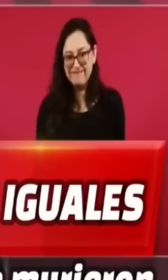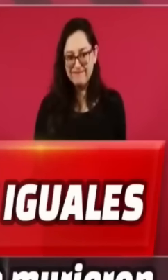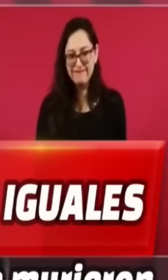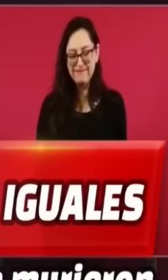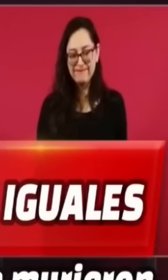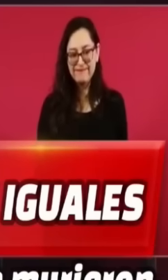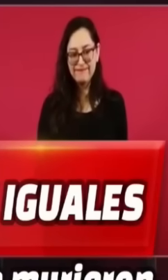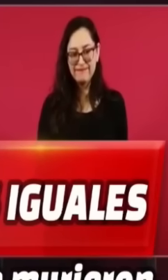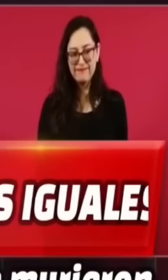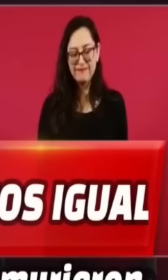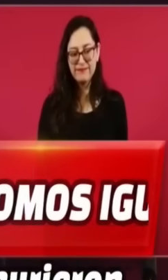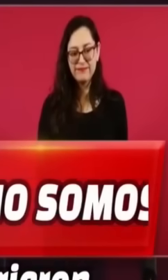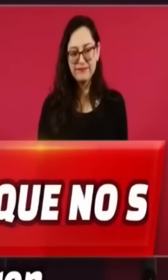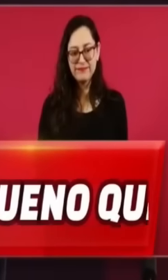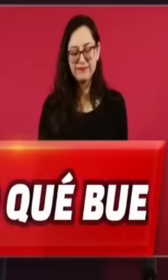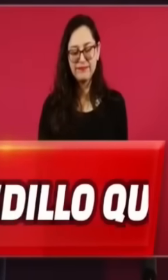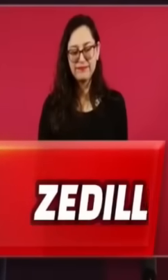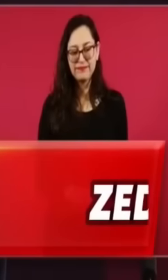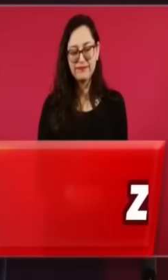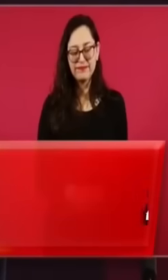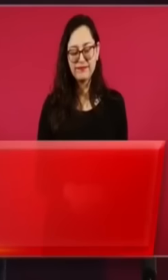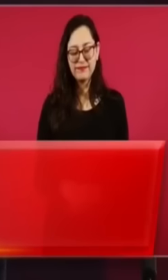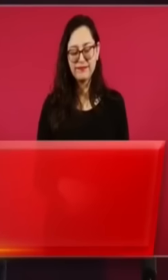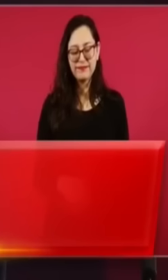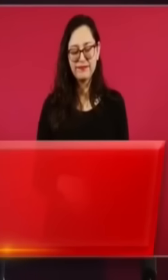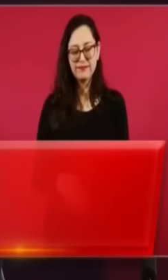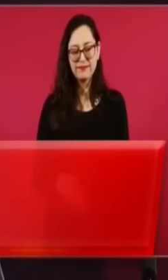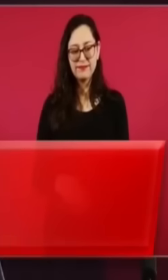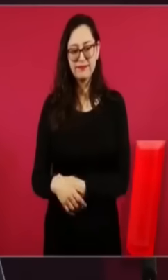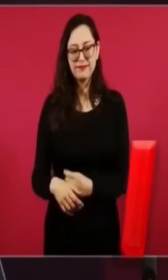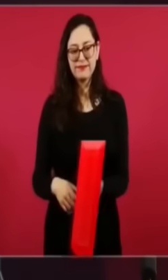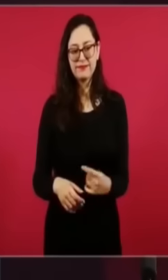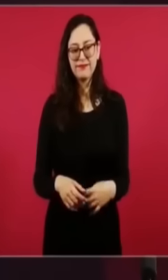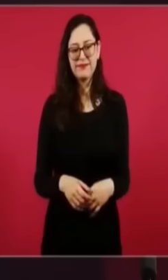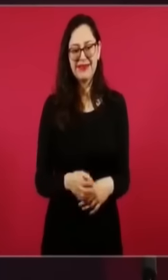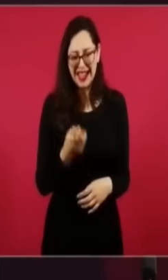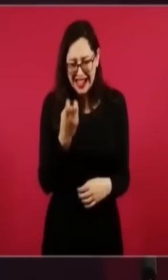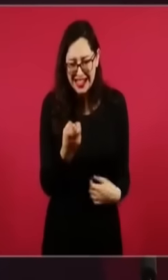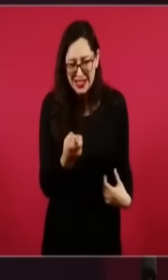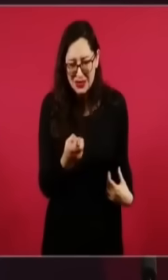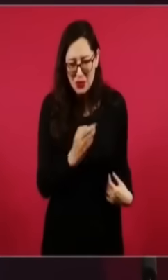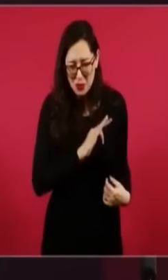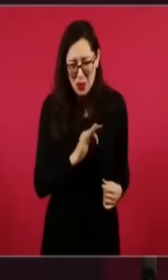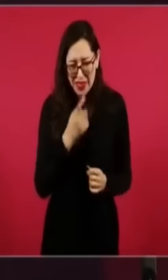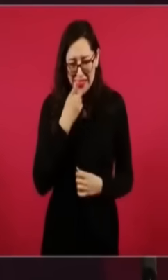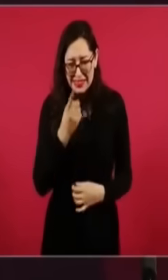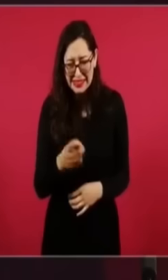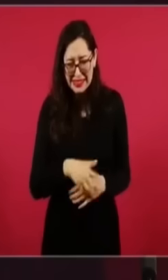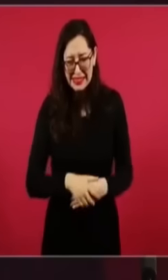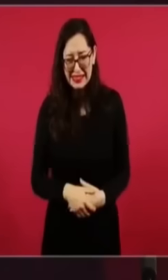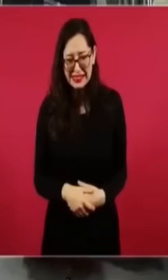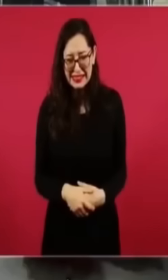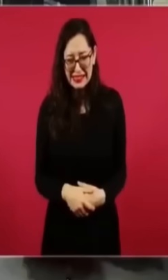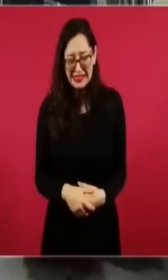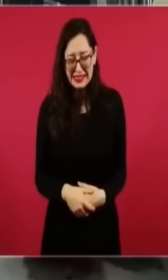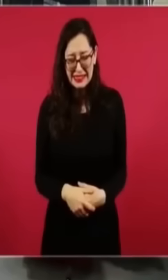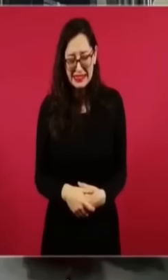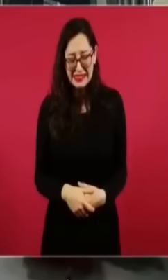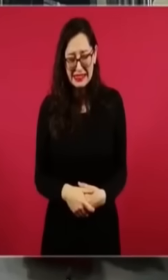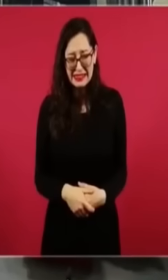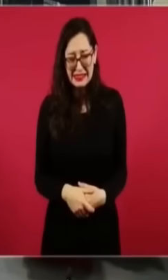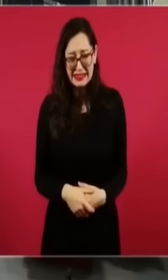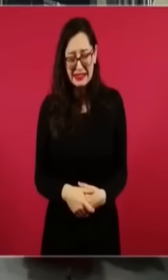servidor Bit Colosal, al igual que el presidente AMLO, que es un honor estar con Claudia hoy. Ahora,